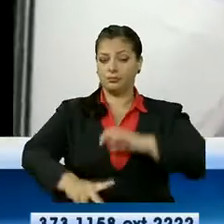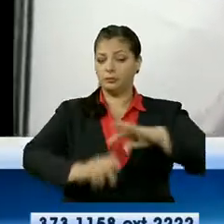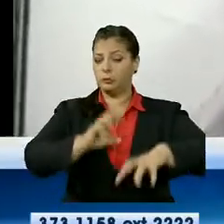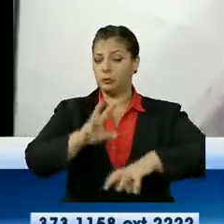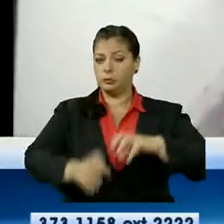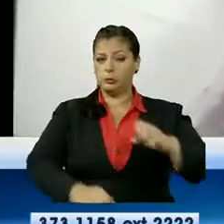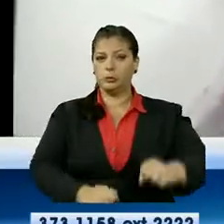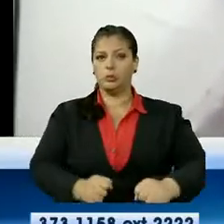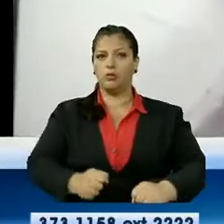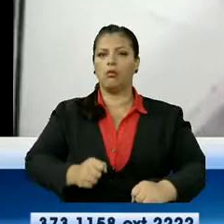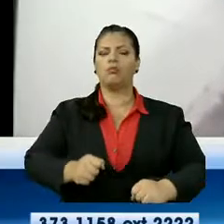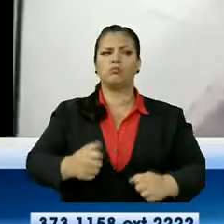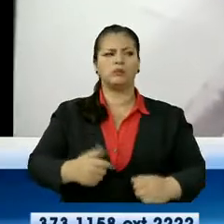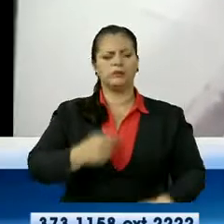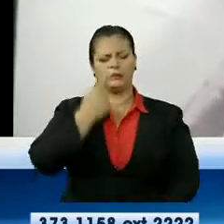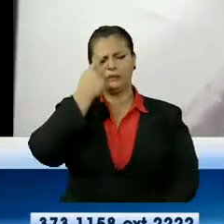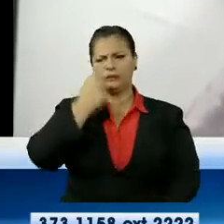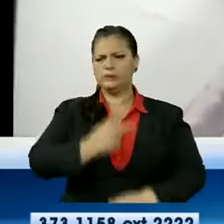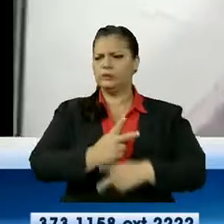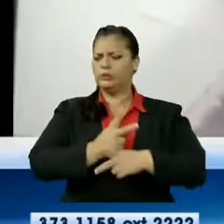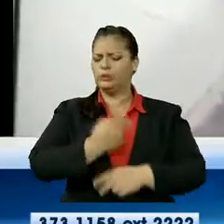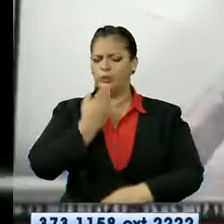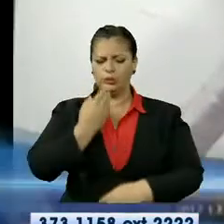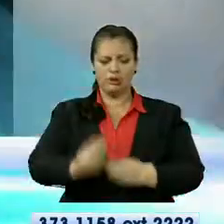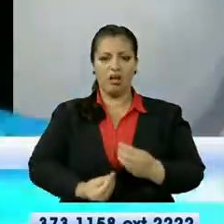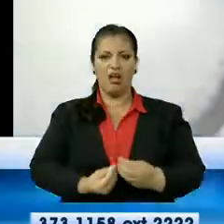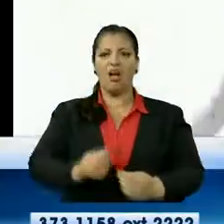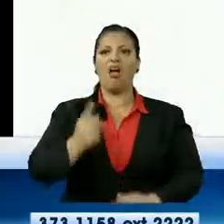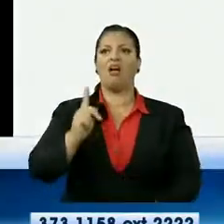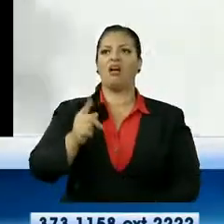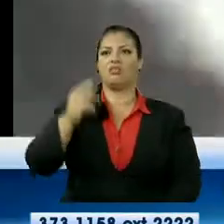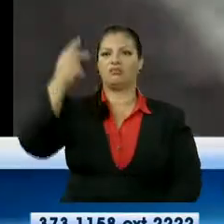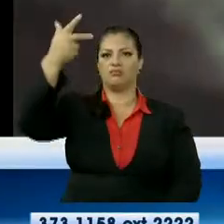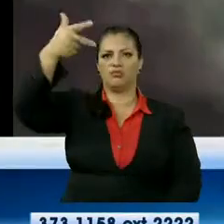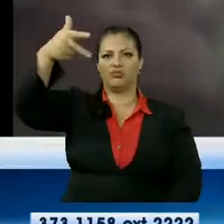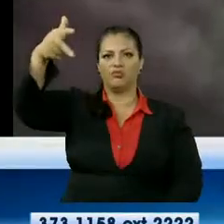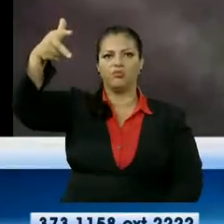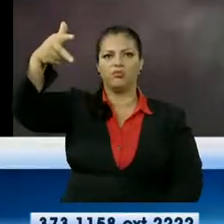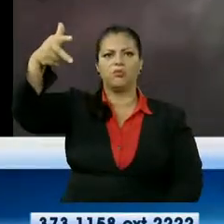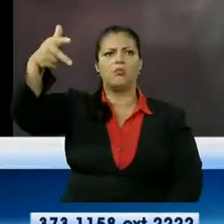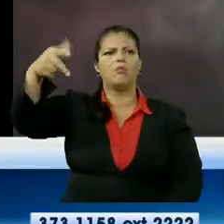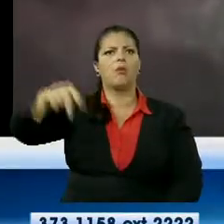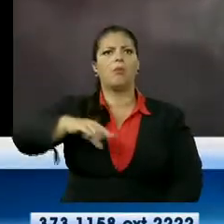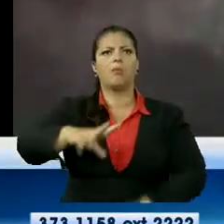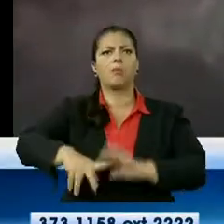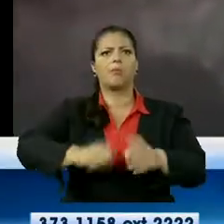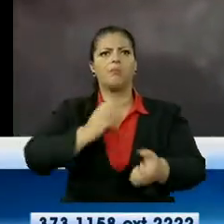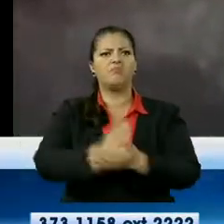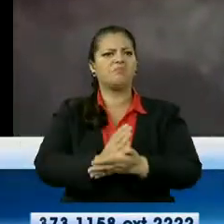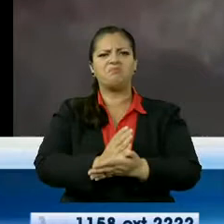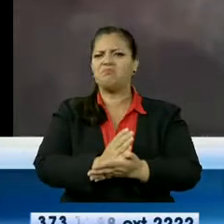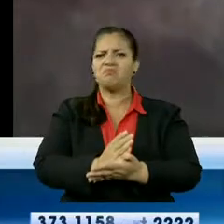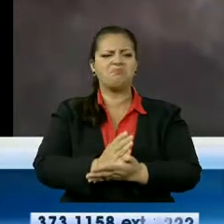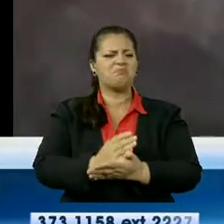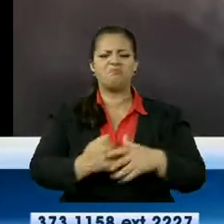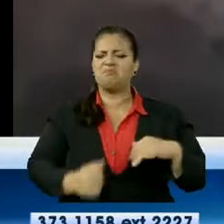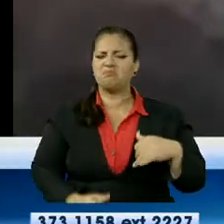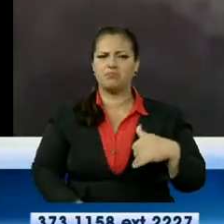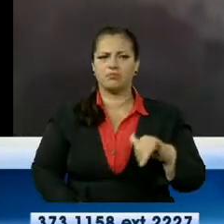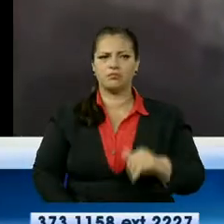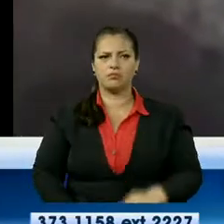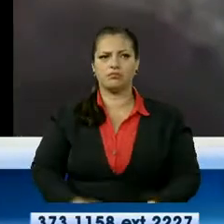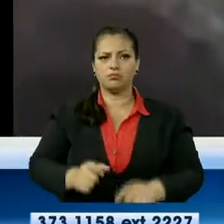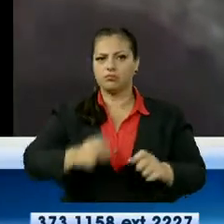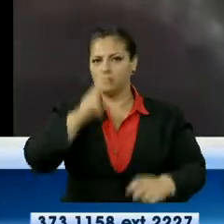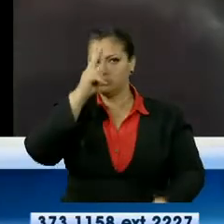Entonces queremos que haya más protección aquí en el barrio. Llama la atención la actitud de los implicados. Parece que no